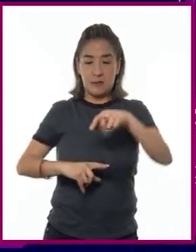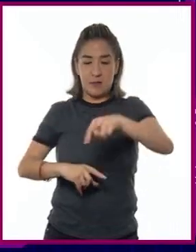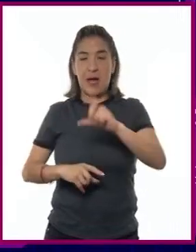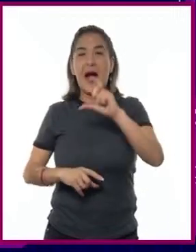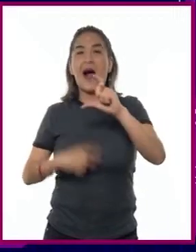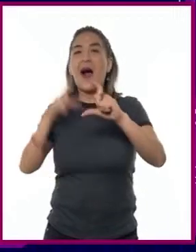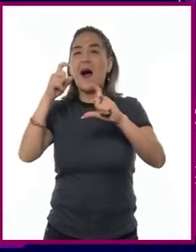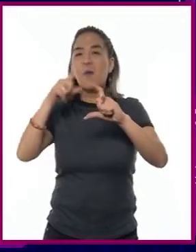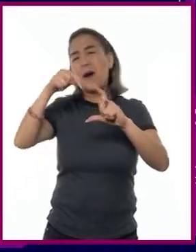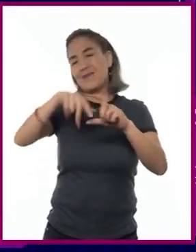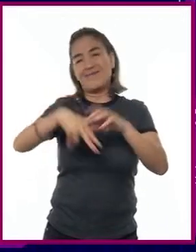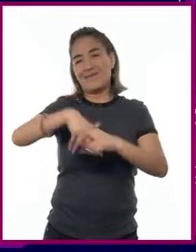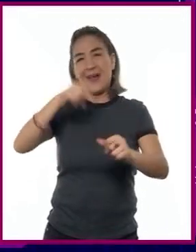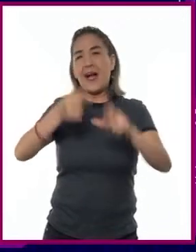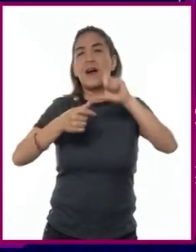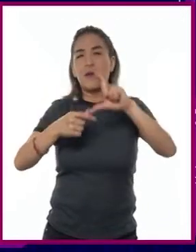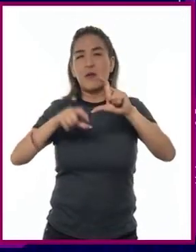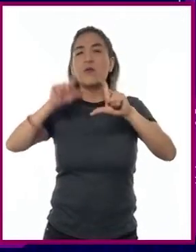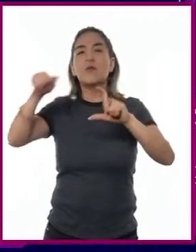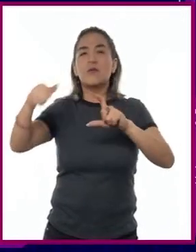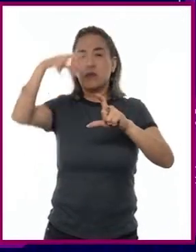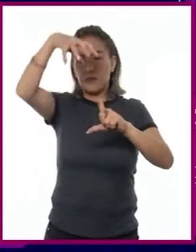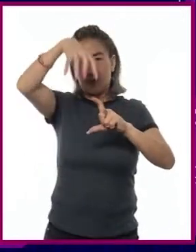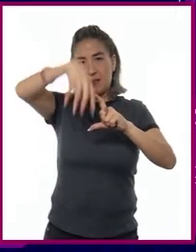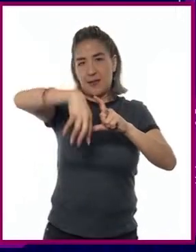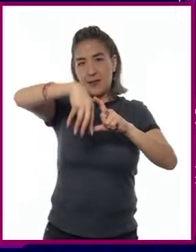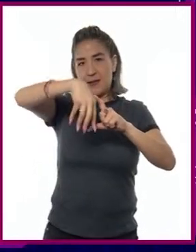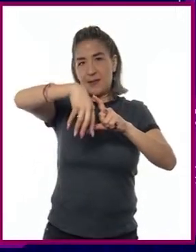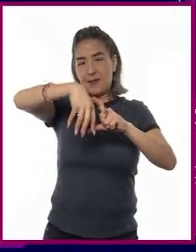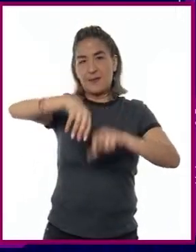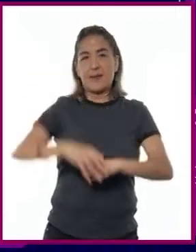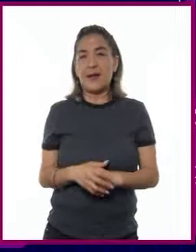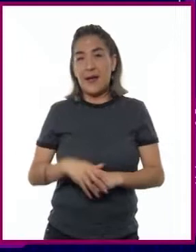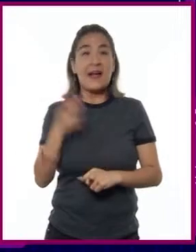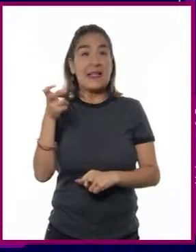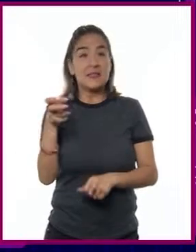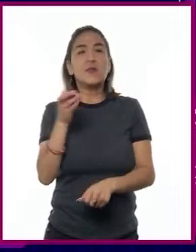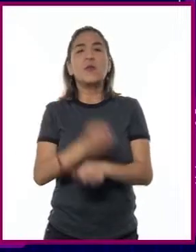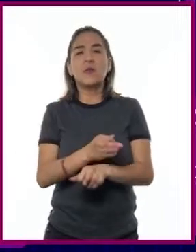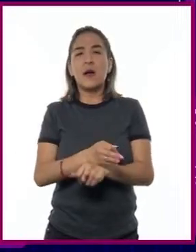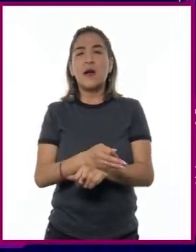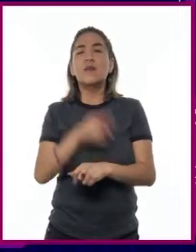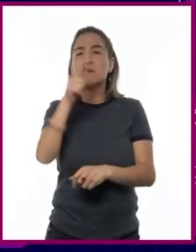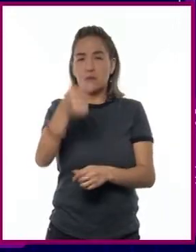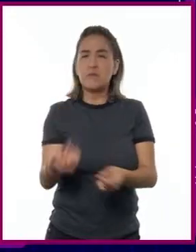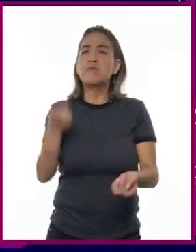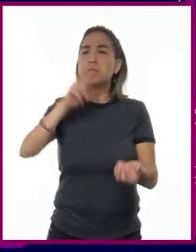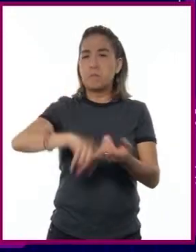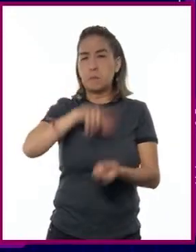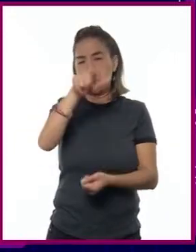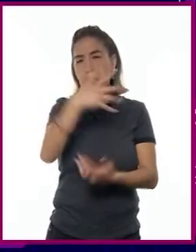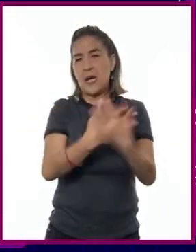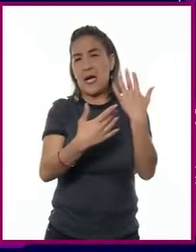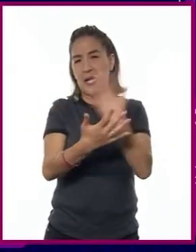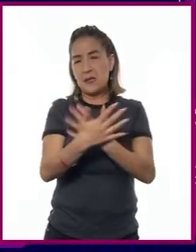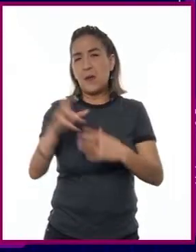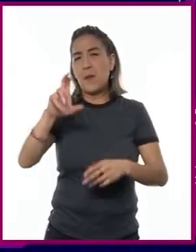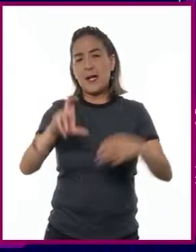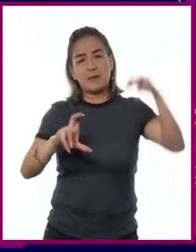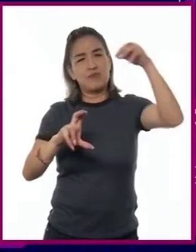o cualquier otra sustancia u objeto. Para eso, pueden introducir una mano al